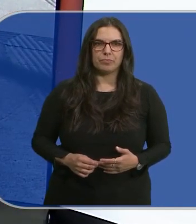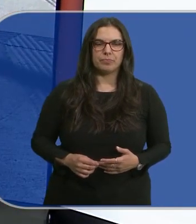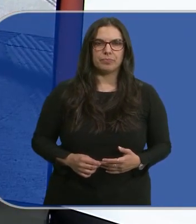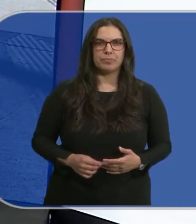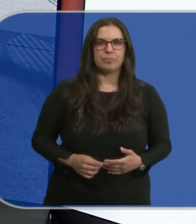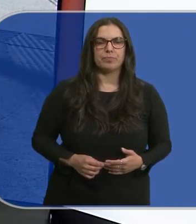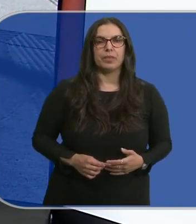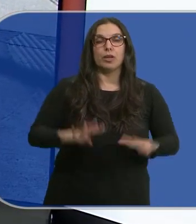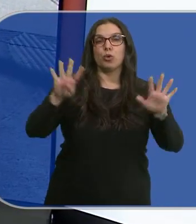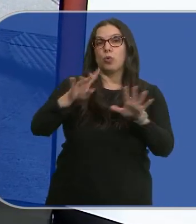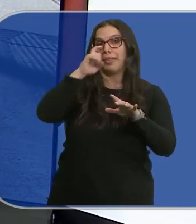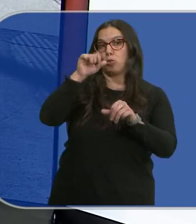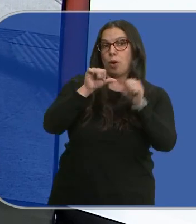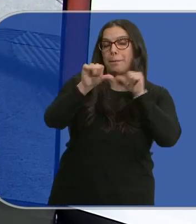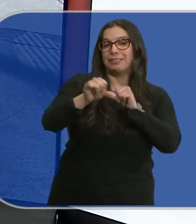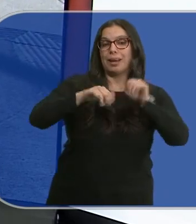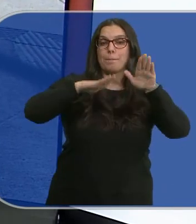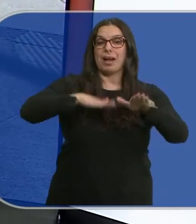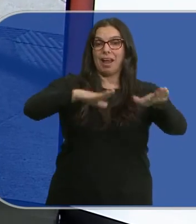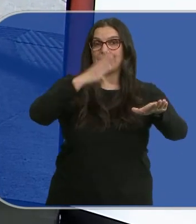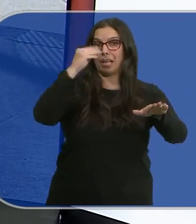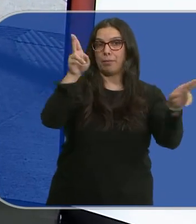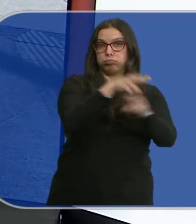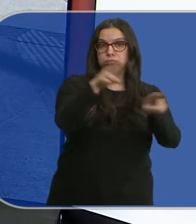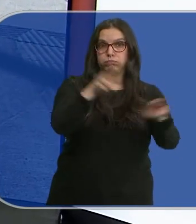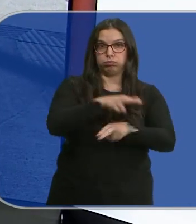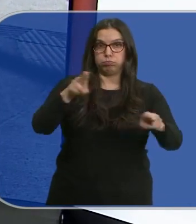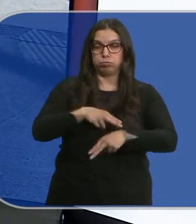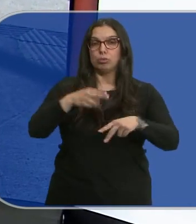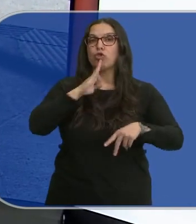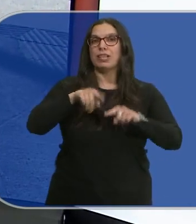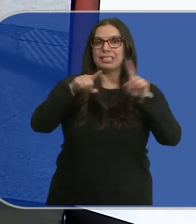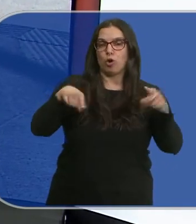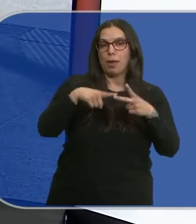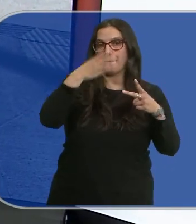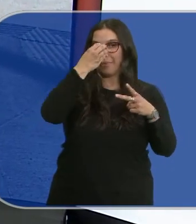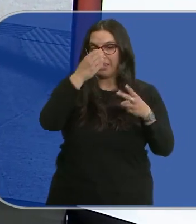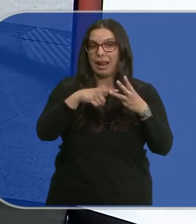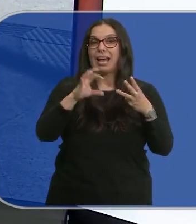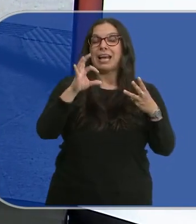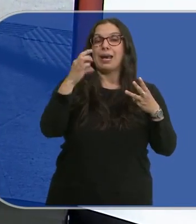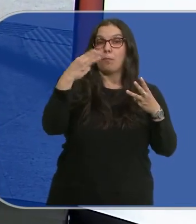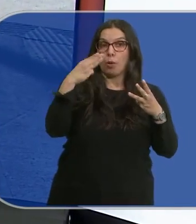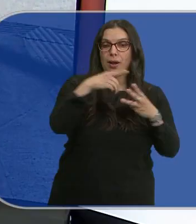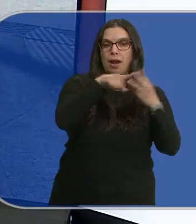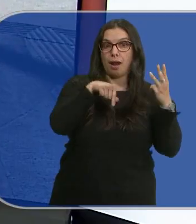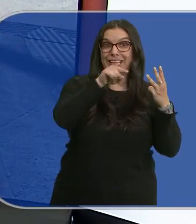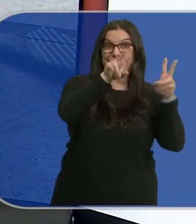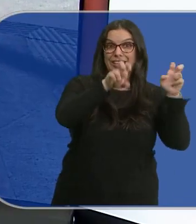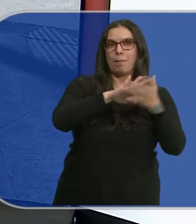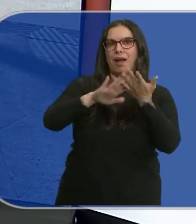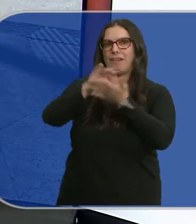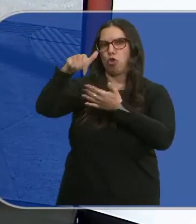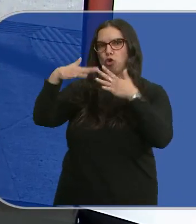La supresión a partir del 9 de junio de varias paradas de alta velocidad en las estaciones de Segovia, Medina del Campo y Sanabria ha llegado hoy al Pleno de las